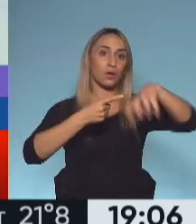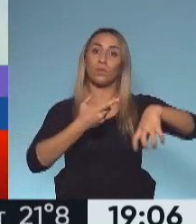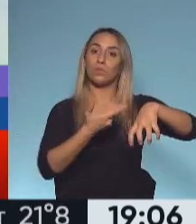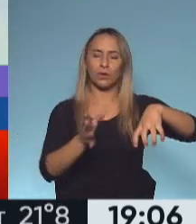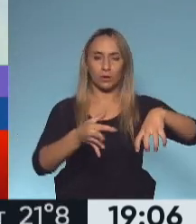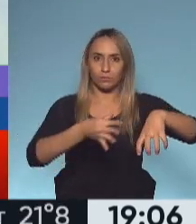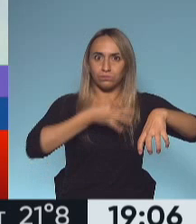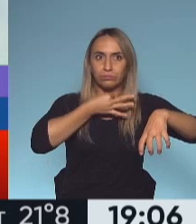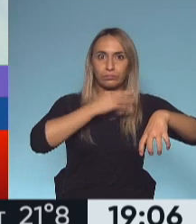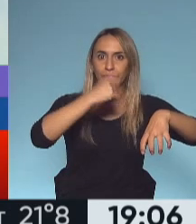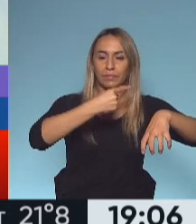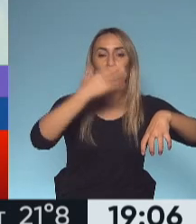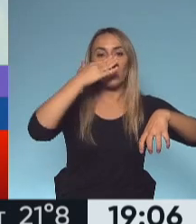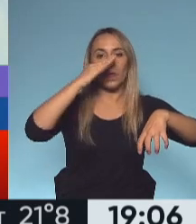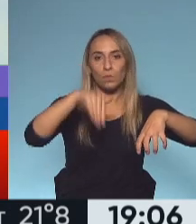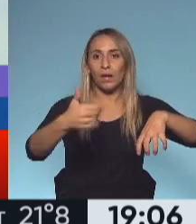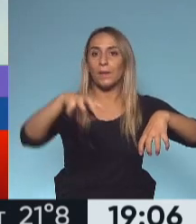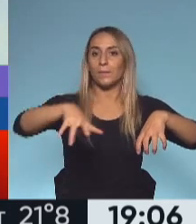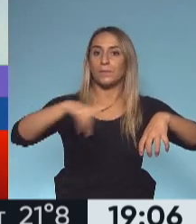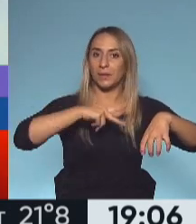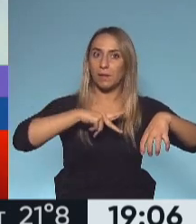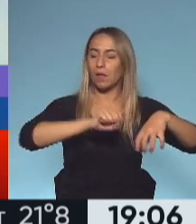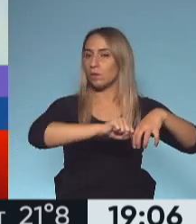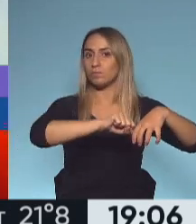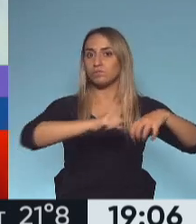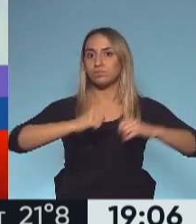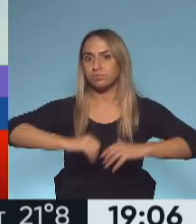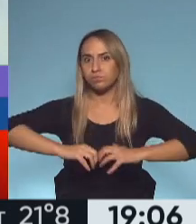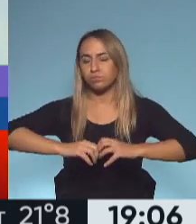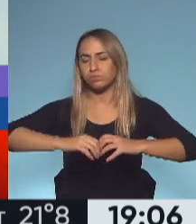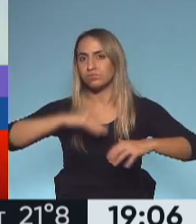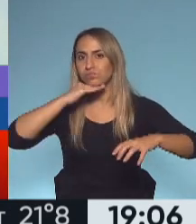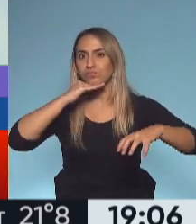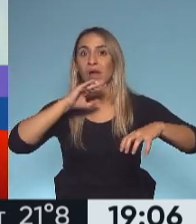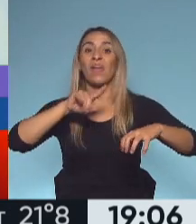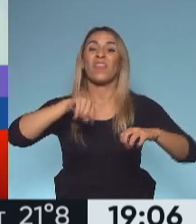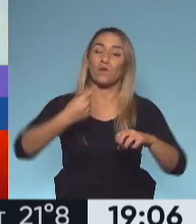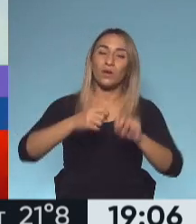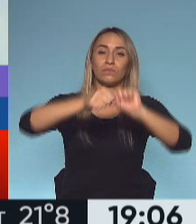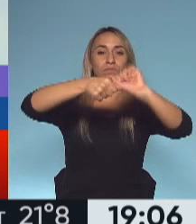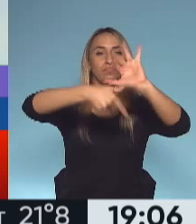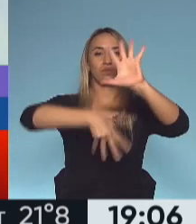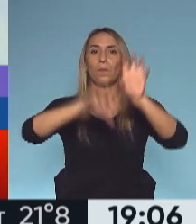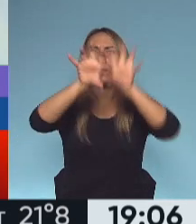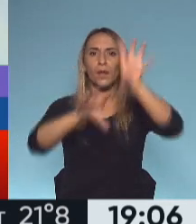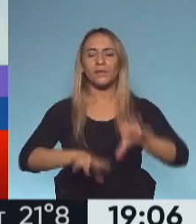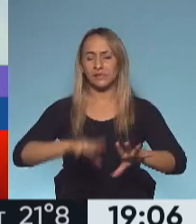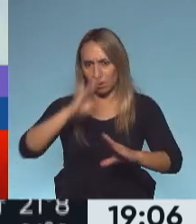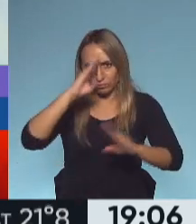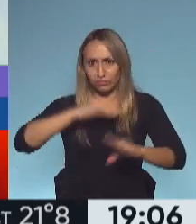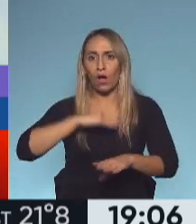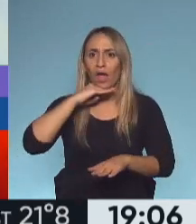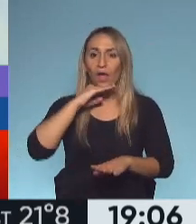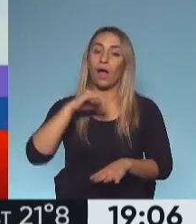a los privados del AMBA y finalmente la ola se trasladó al interior del país. Ahora nos toca tener primero en los centros de gestión privado